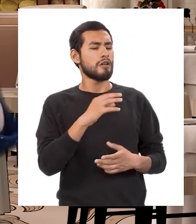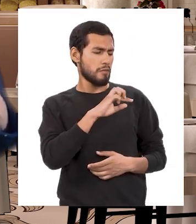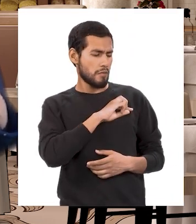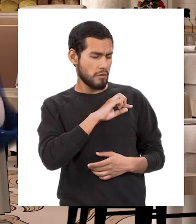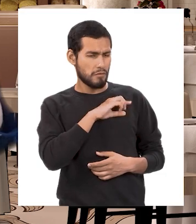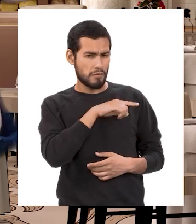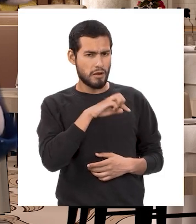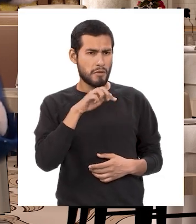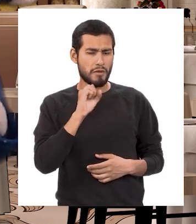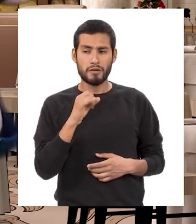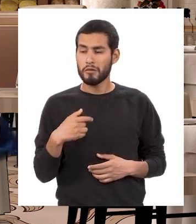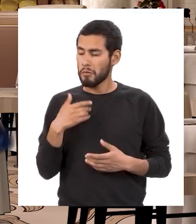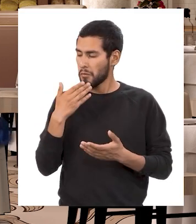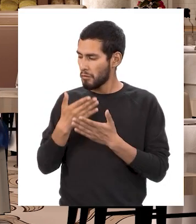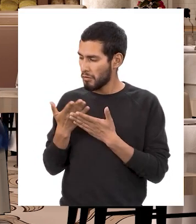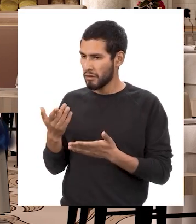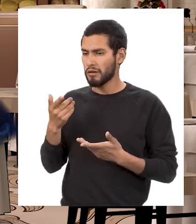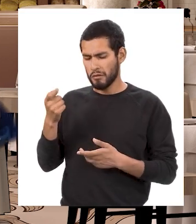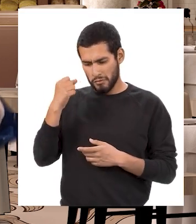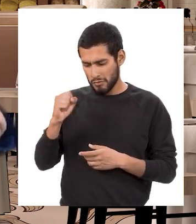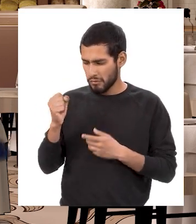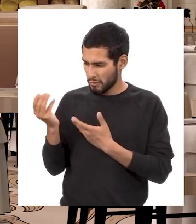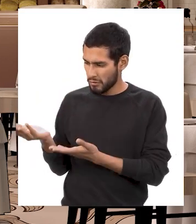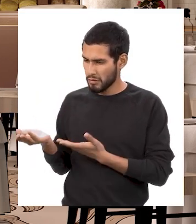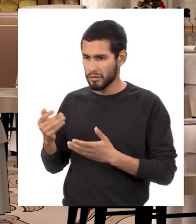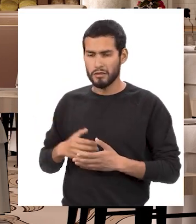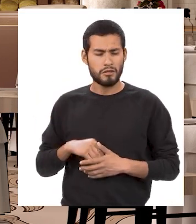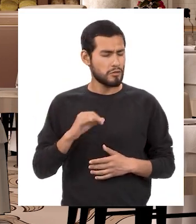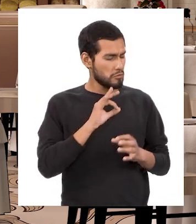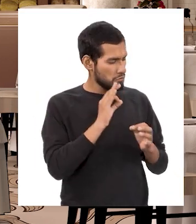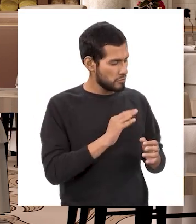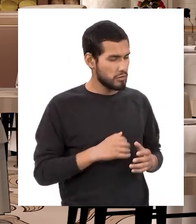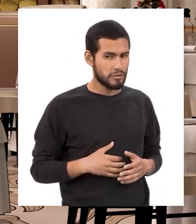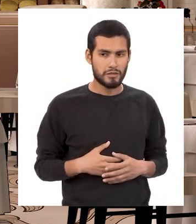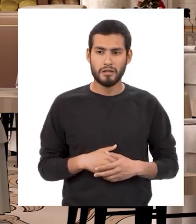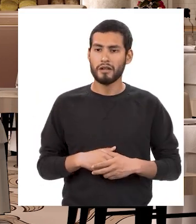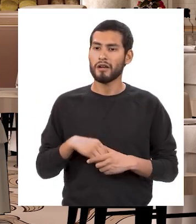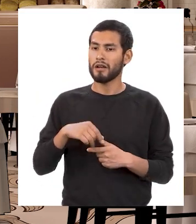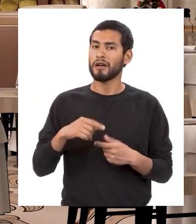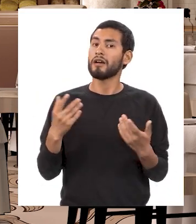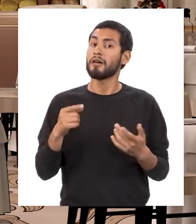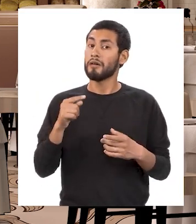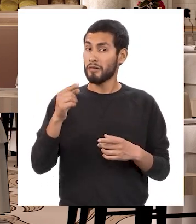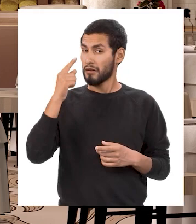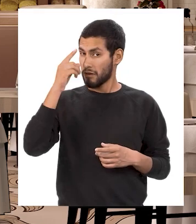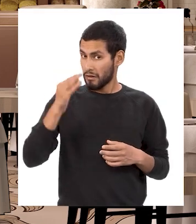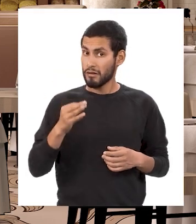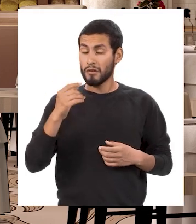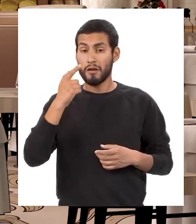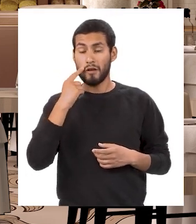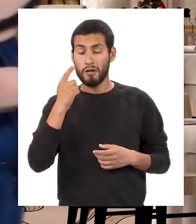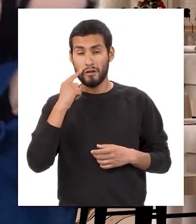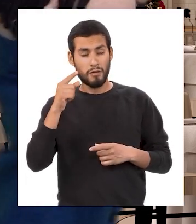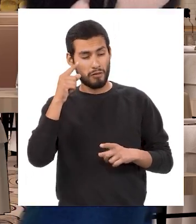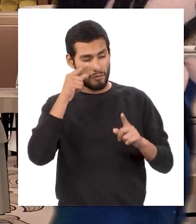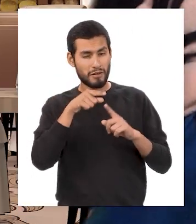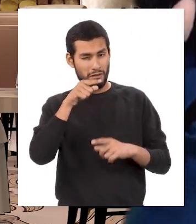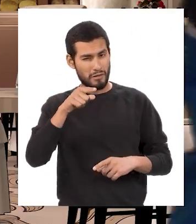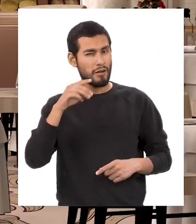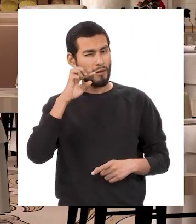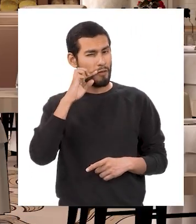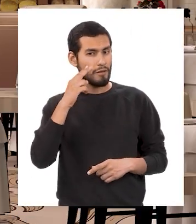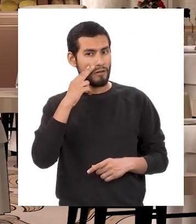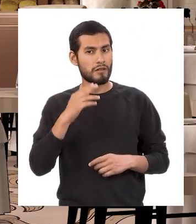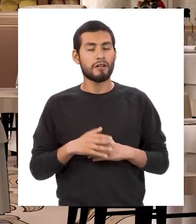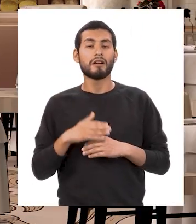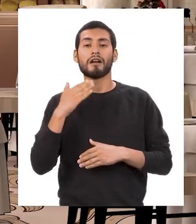llamado Passepartout. Un gusto. Que tenga un buen viaje, caballero. Igualmente. Fix estaba muy seguro que el hombre que buscaba era